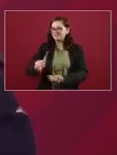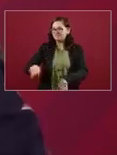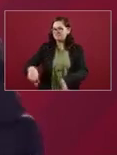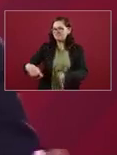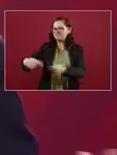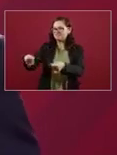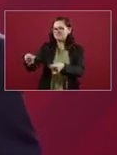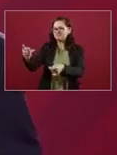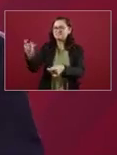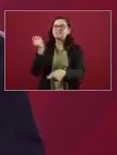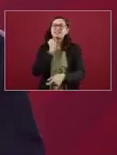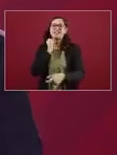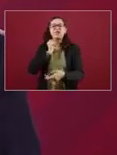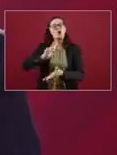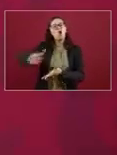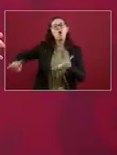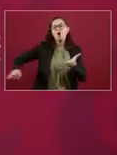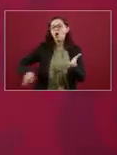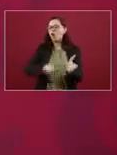Estoy,